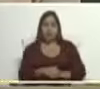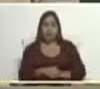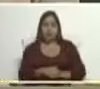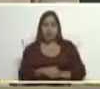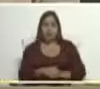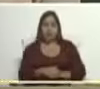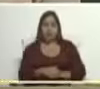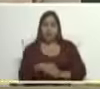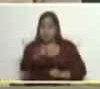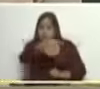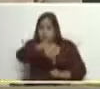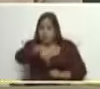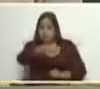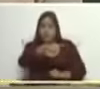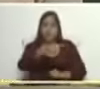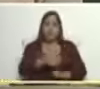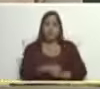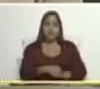a ustedes,